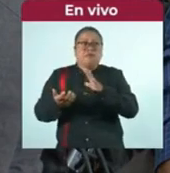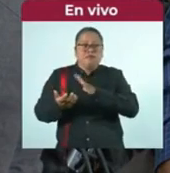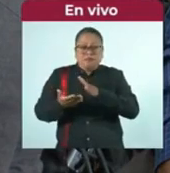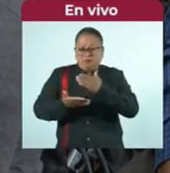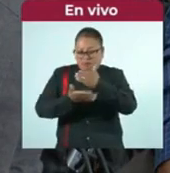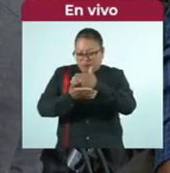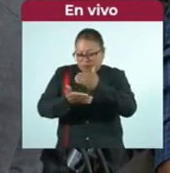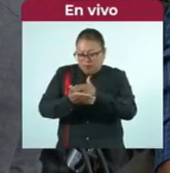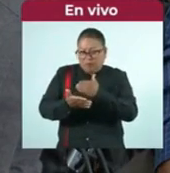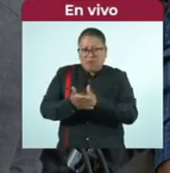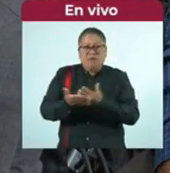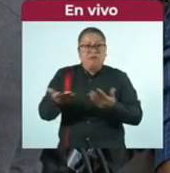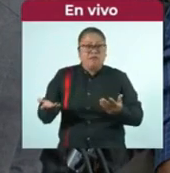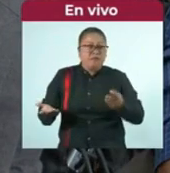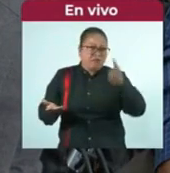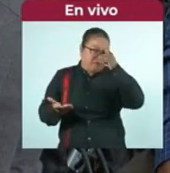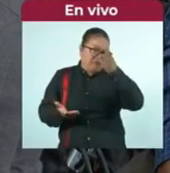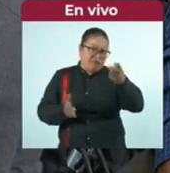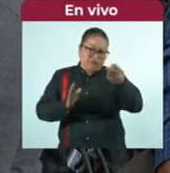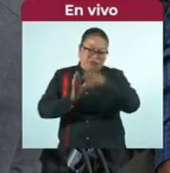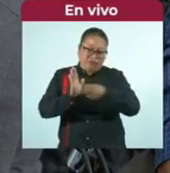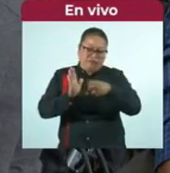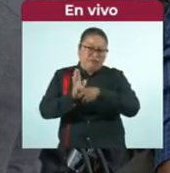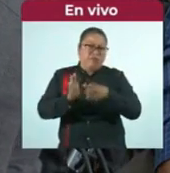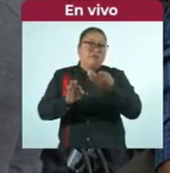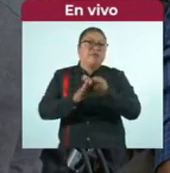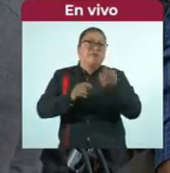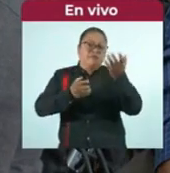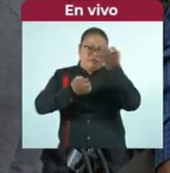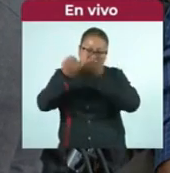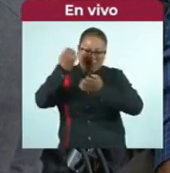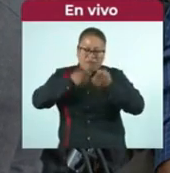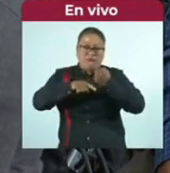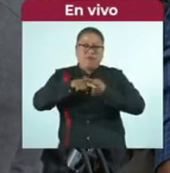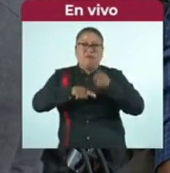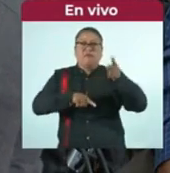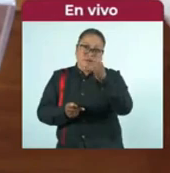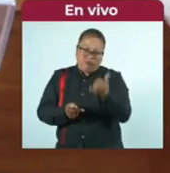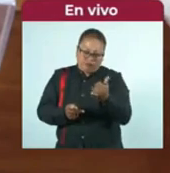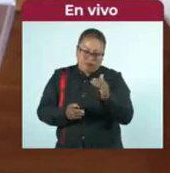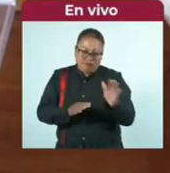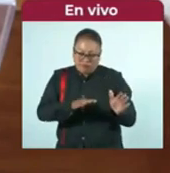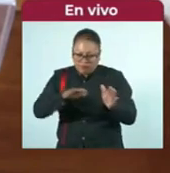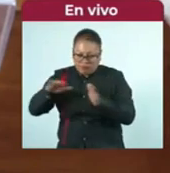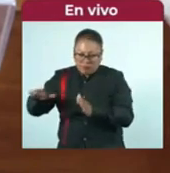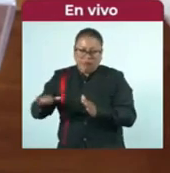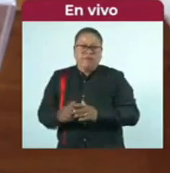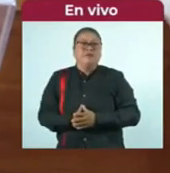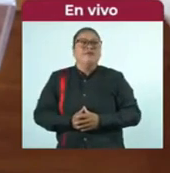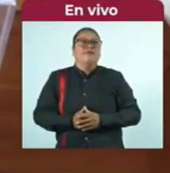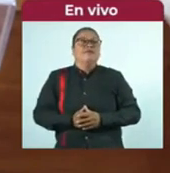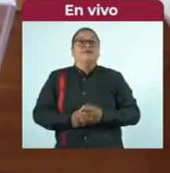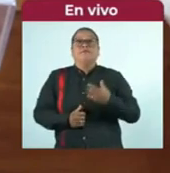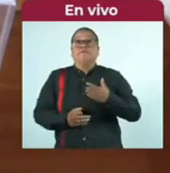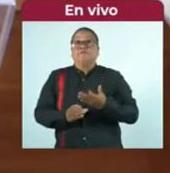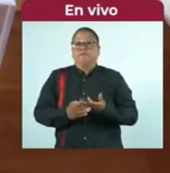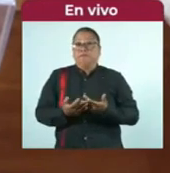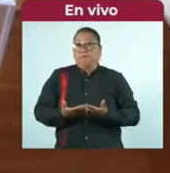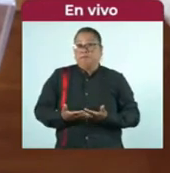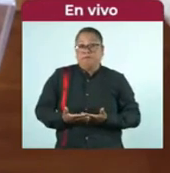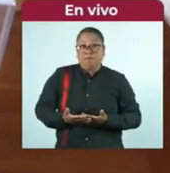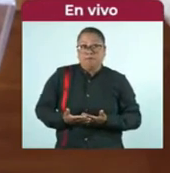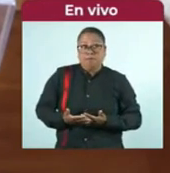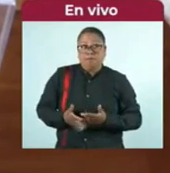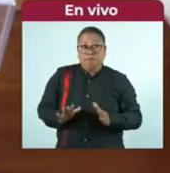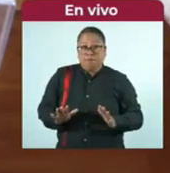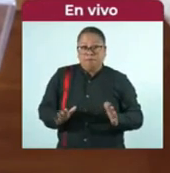veto a esta reforma que realizaron los diputados. La otra, estamos a la espera de que